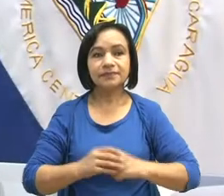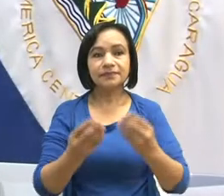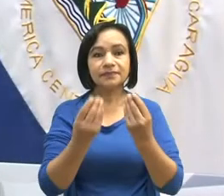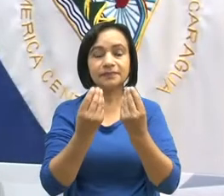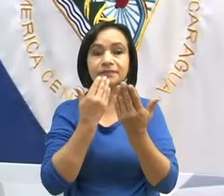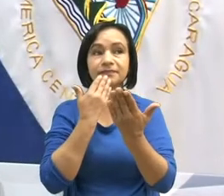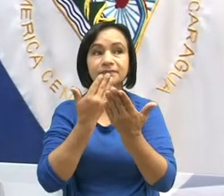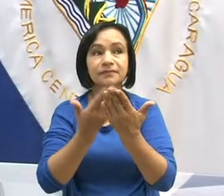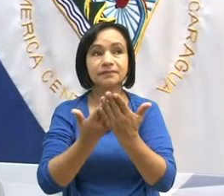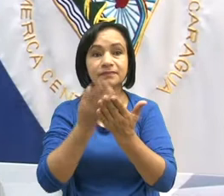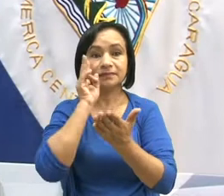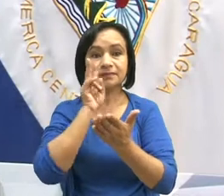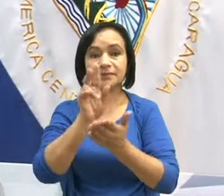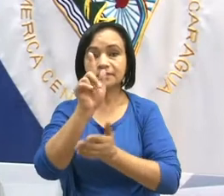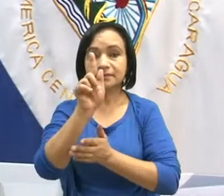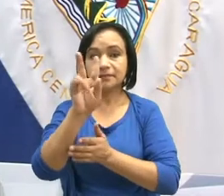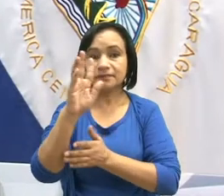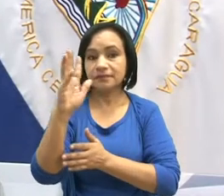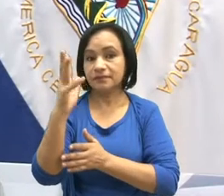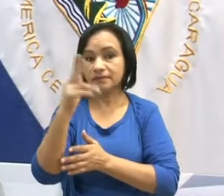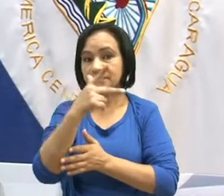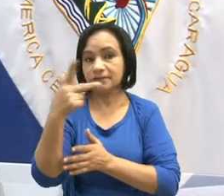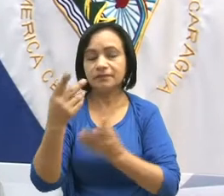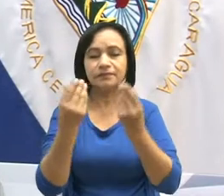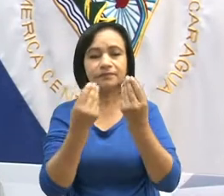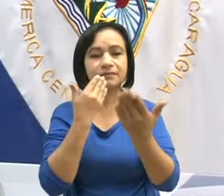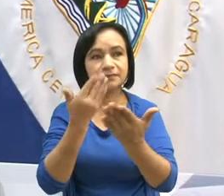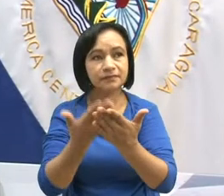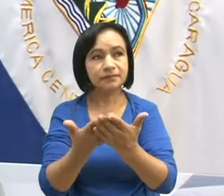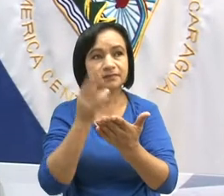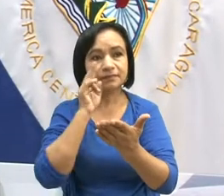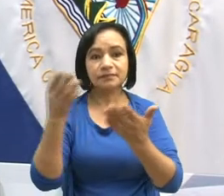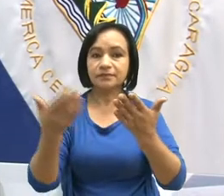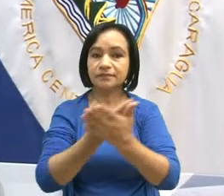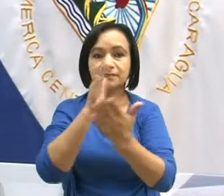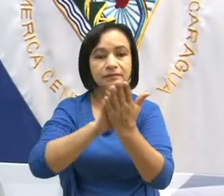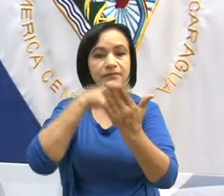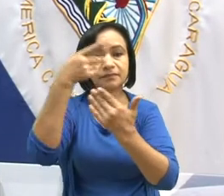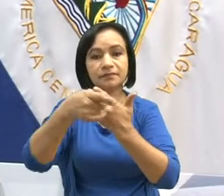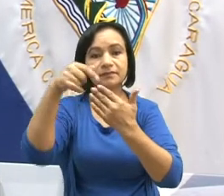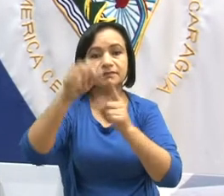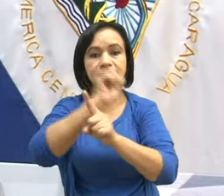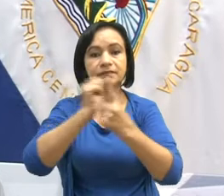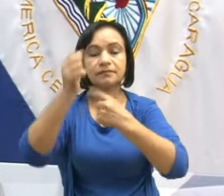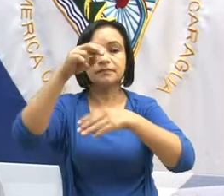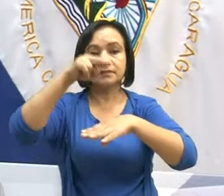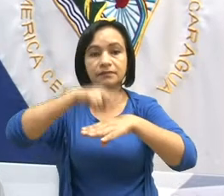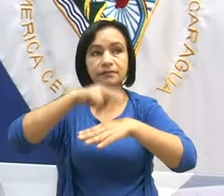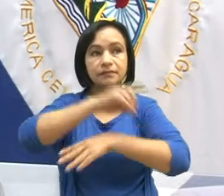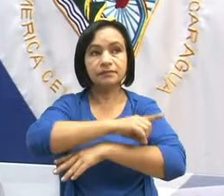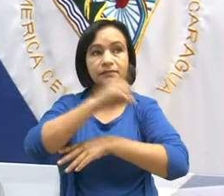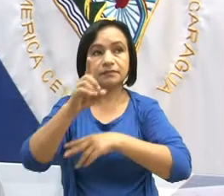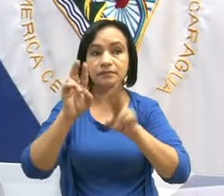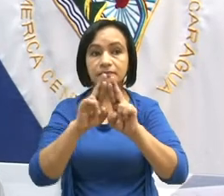Muchísimas gracias por estar en sintonía del canal parlamentario. Muchísimas gracias por acompañarnos en una nueva edición de su programa desde el Parlamento. En esta oportunidad,